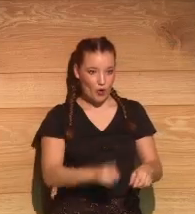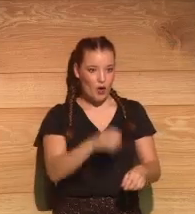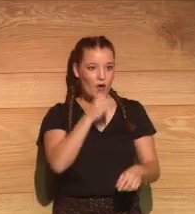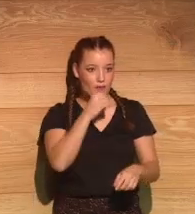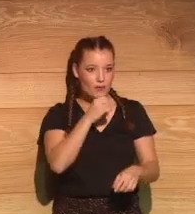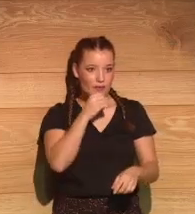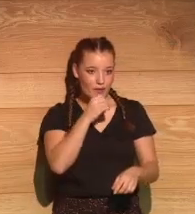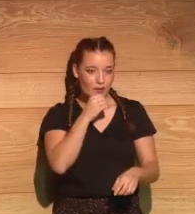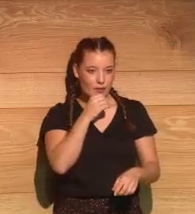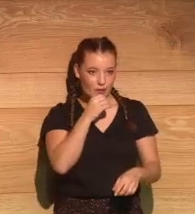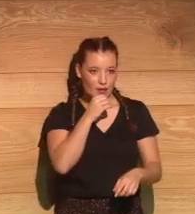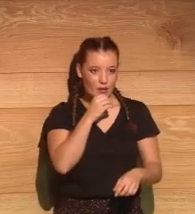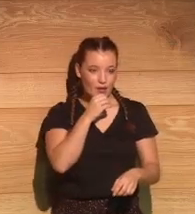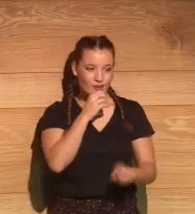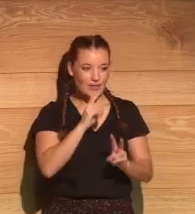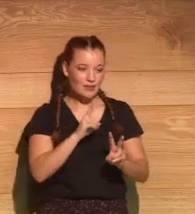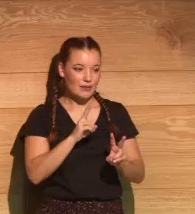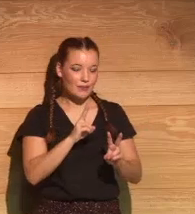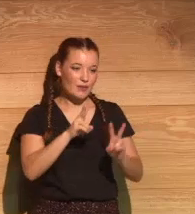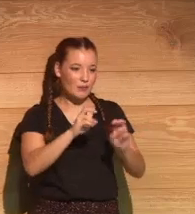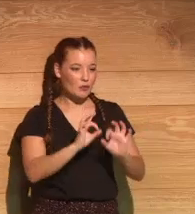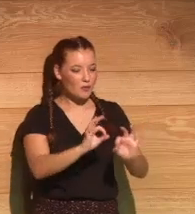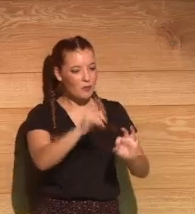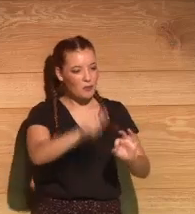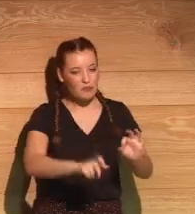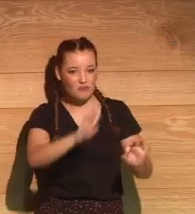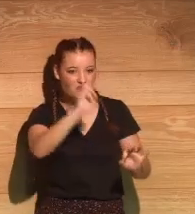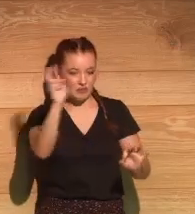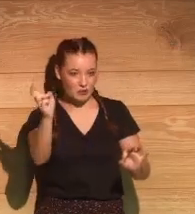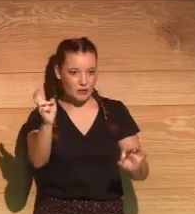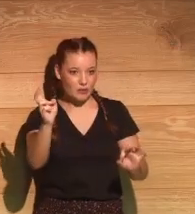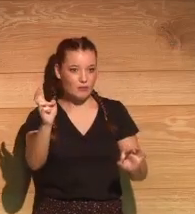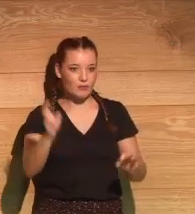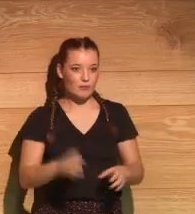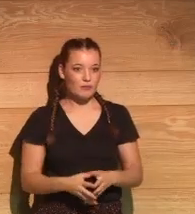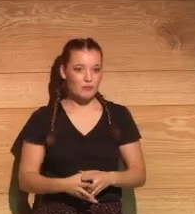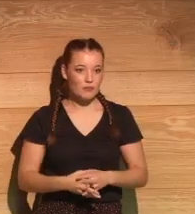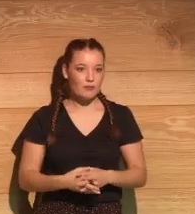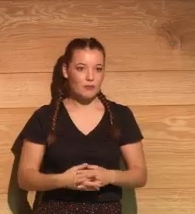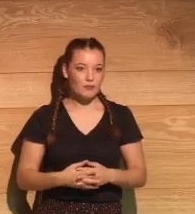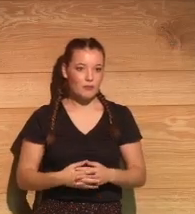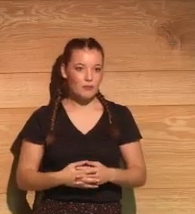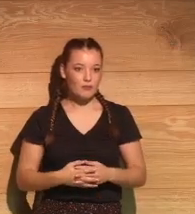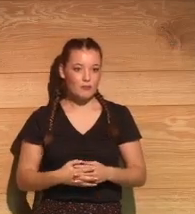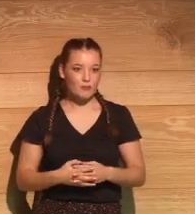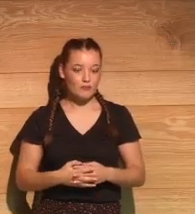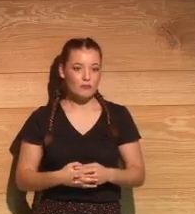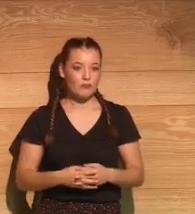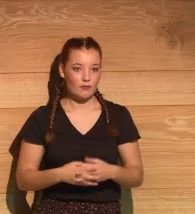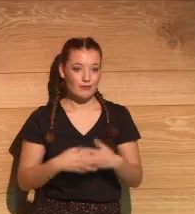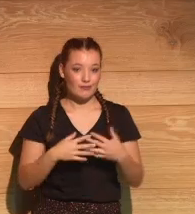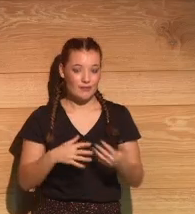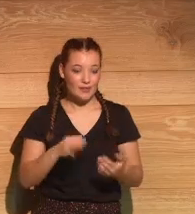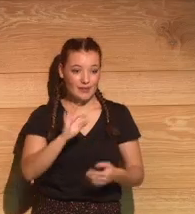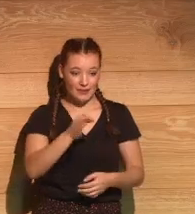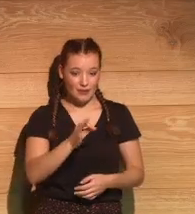de Pérez Reverte, de Javier Marías, de esta gente que está ahí en los dominicales y tal. Y efectivamente